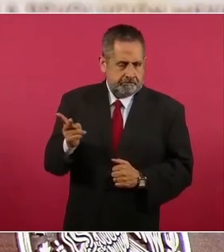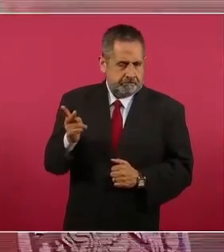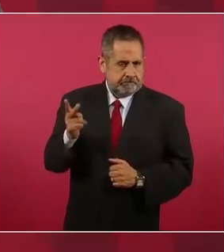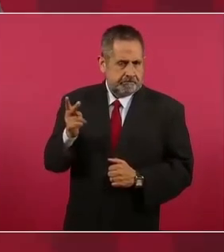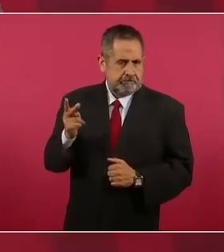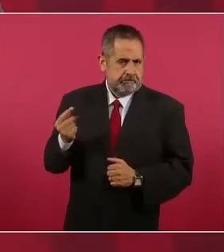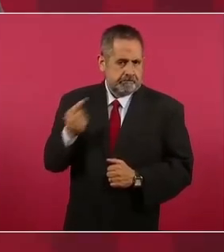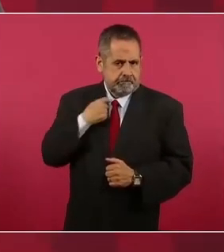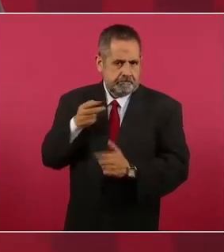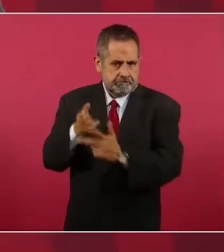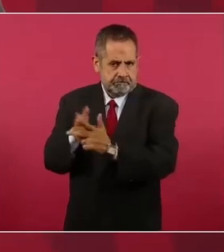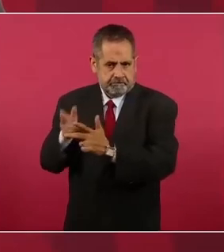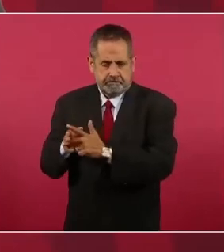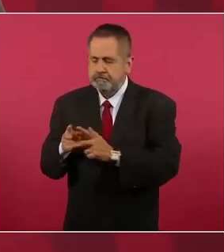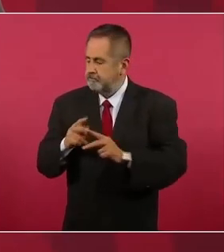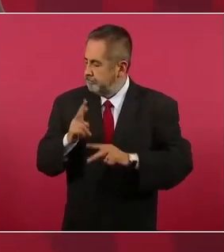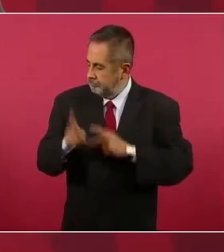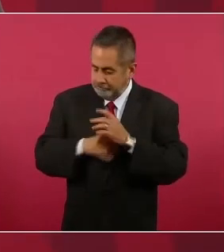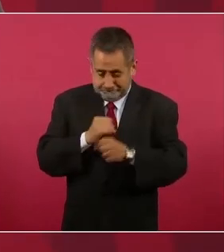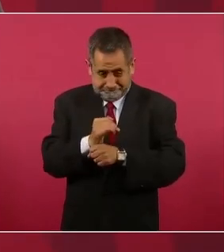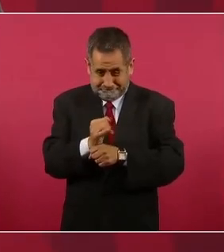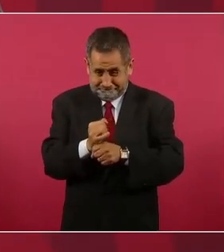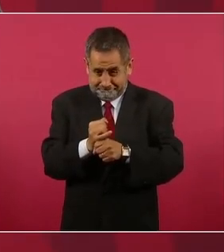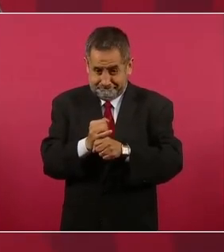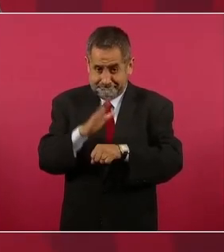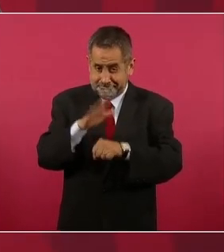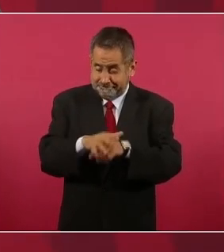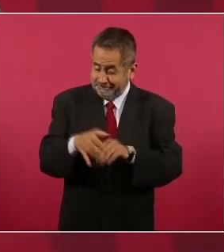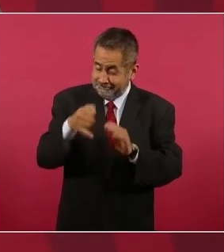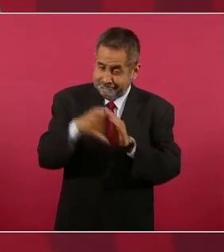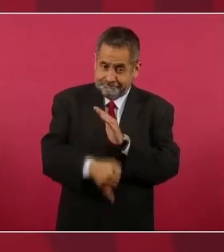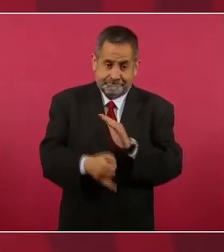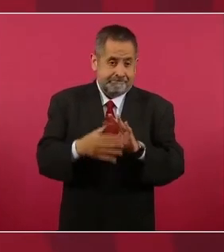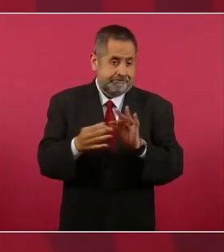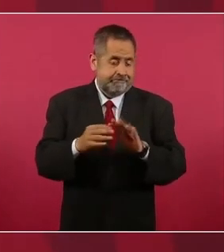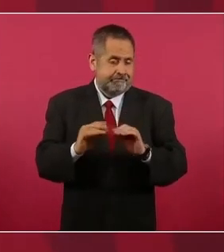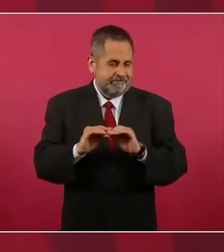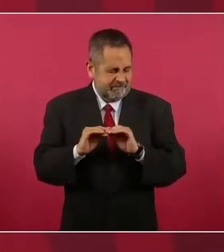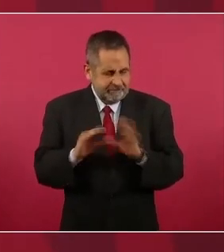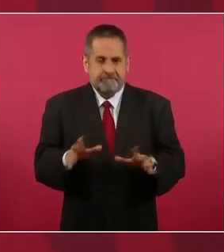se va a hacer una investigación a fondo, porque